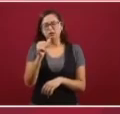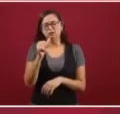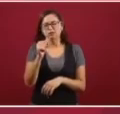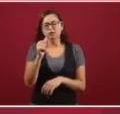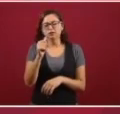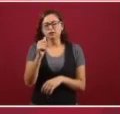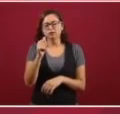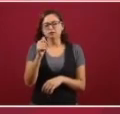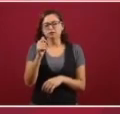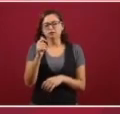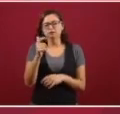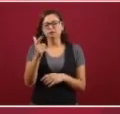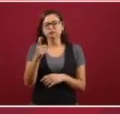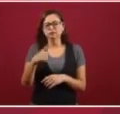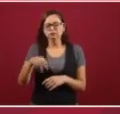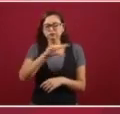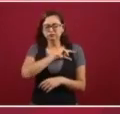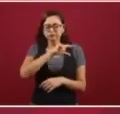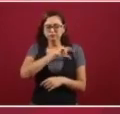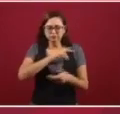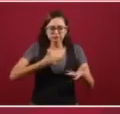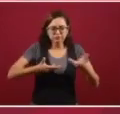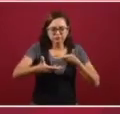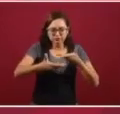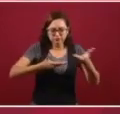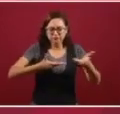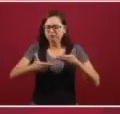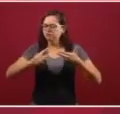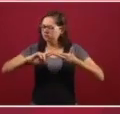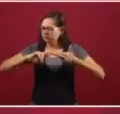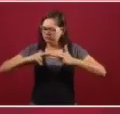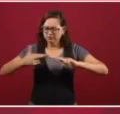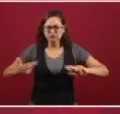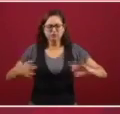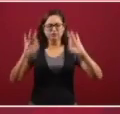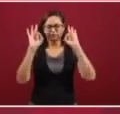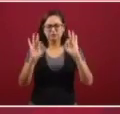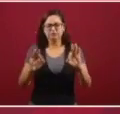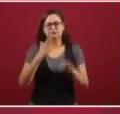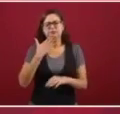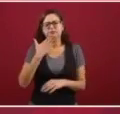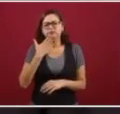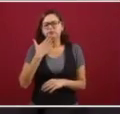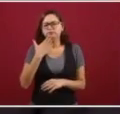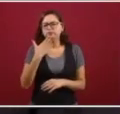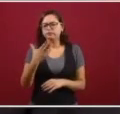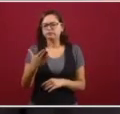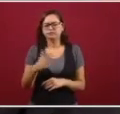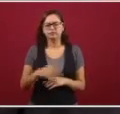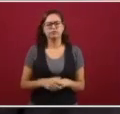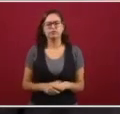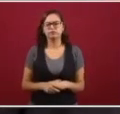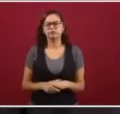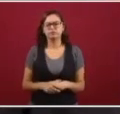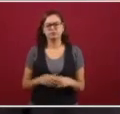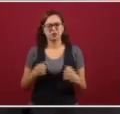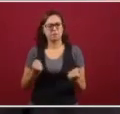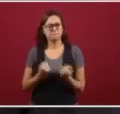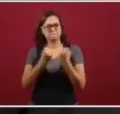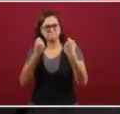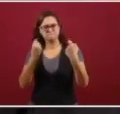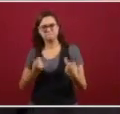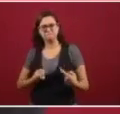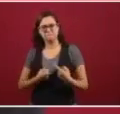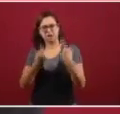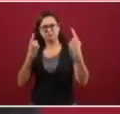con la iniciativa privada, y es muy buena la relación. O sea, no hay confrontación.